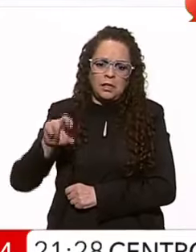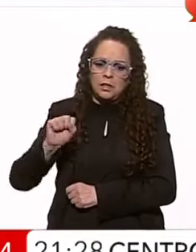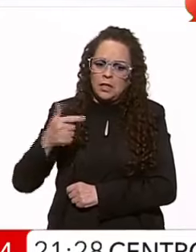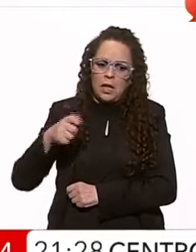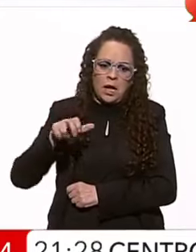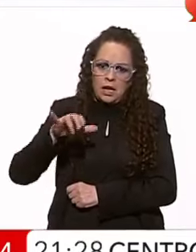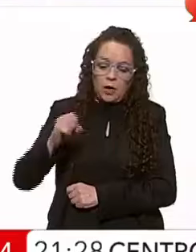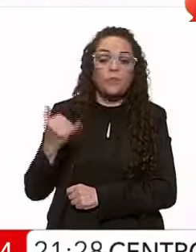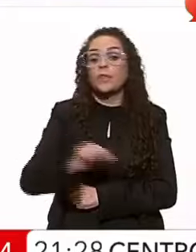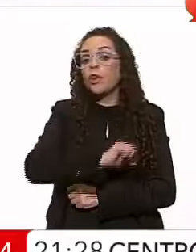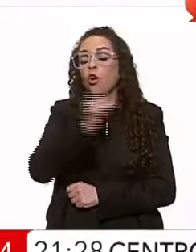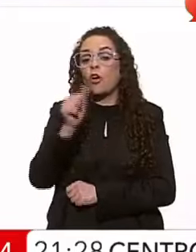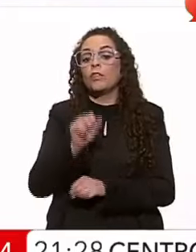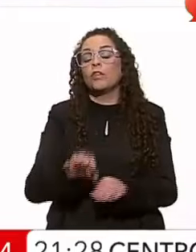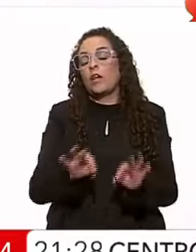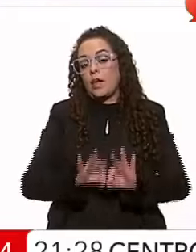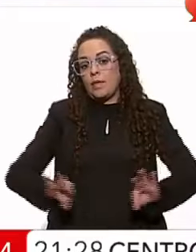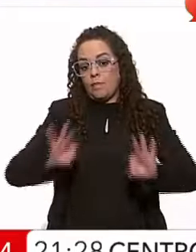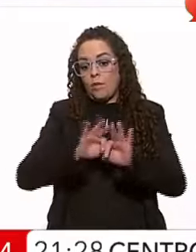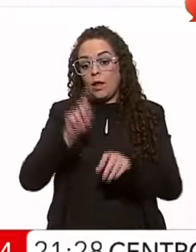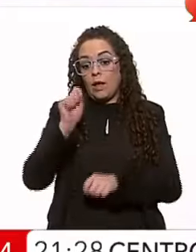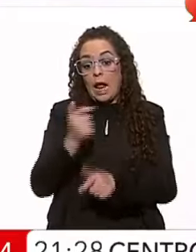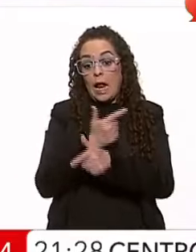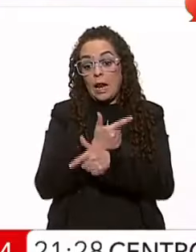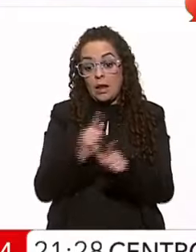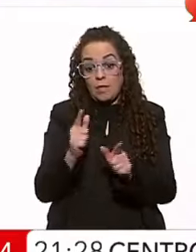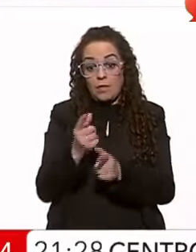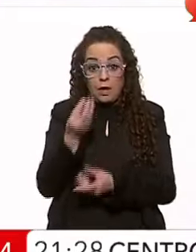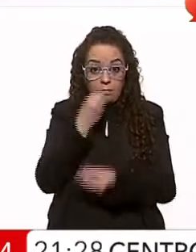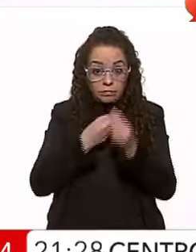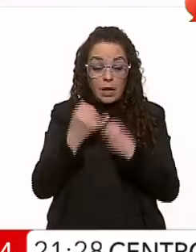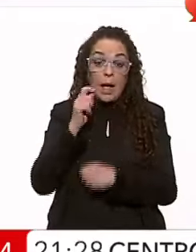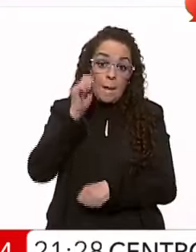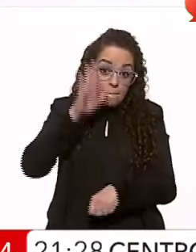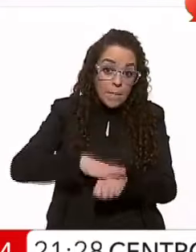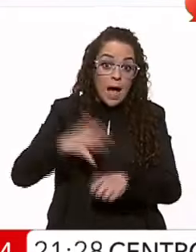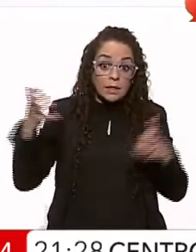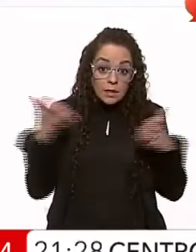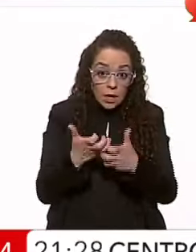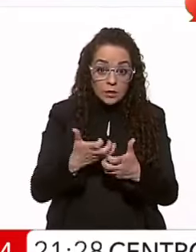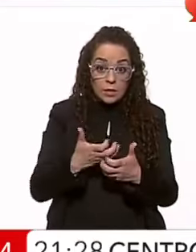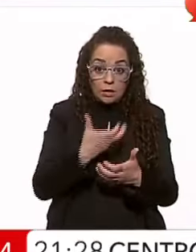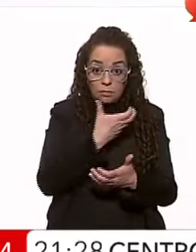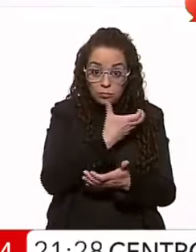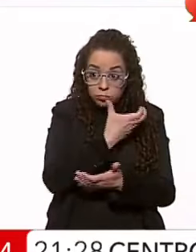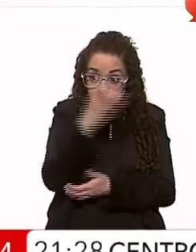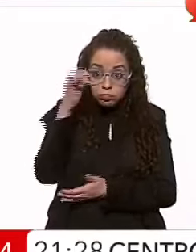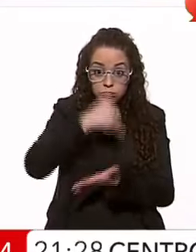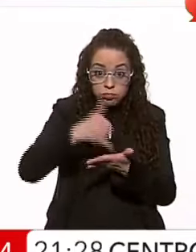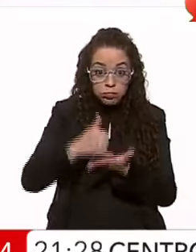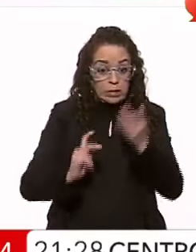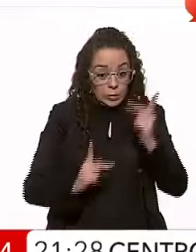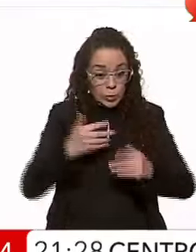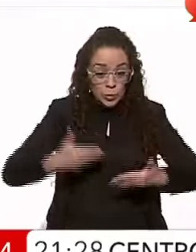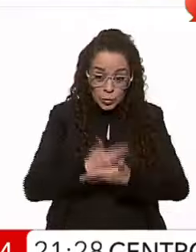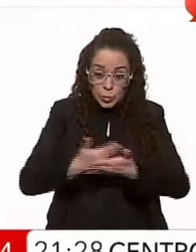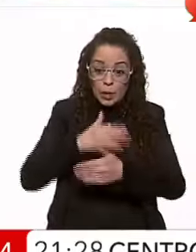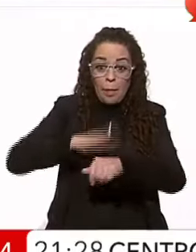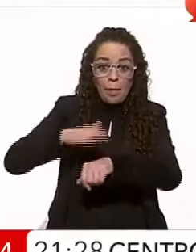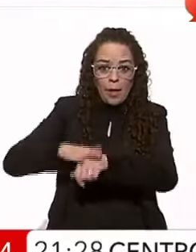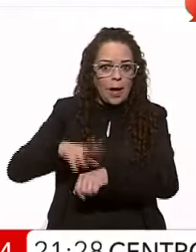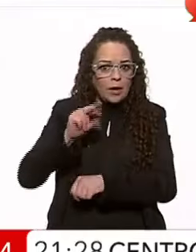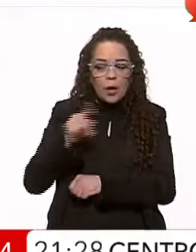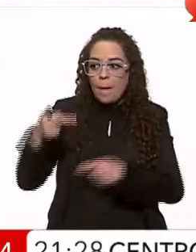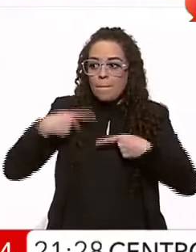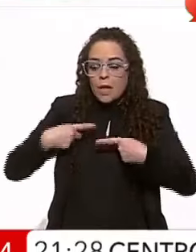muy importantes. Soberanía alimentaria no solo quiere decir producir más, quiere decir también que las personas que viven en el campo y